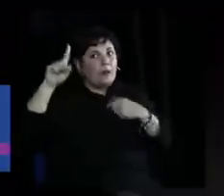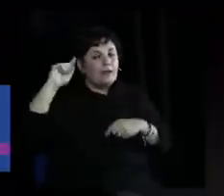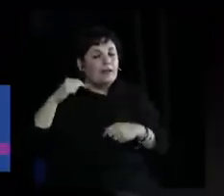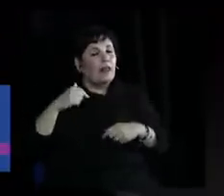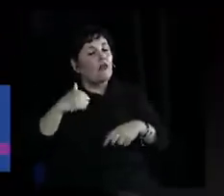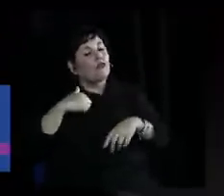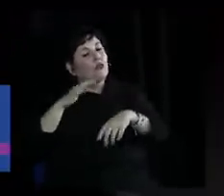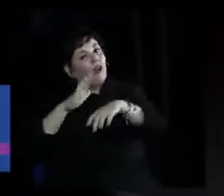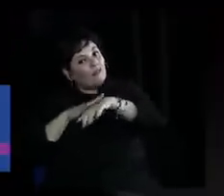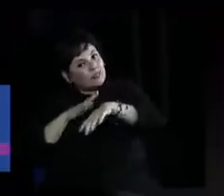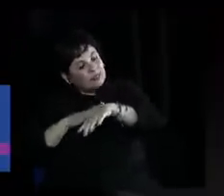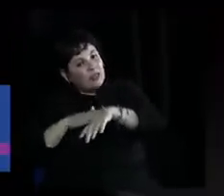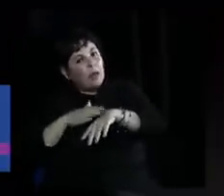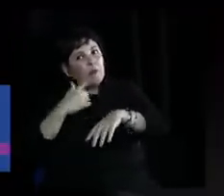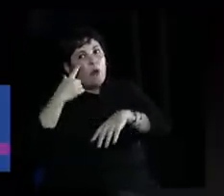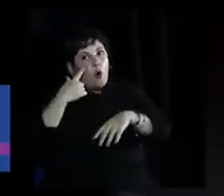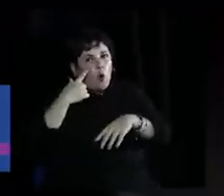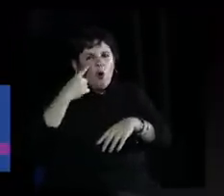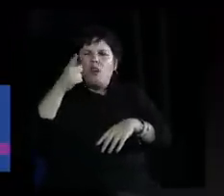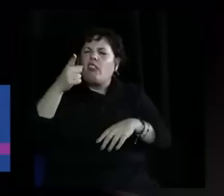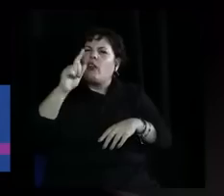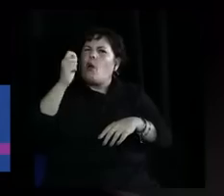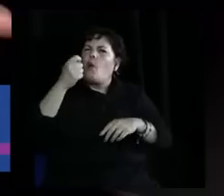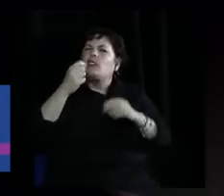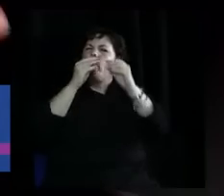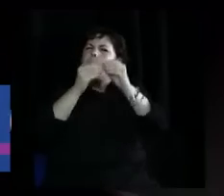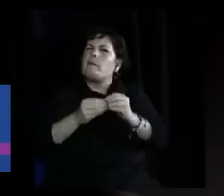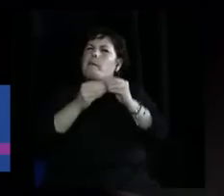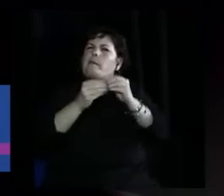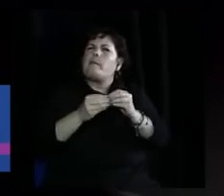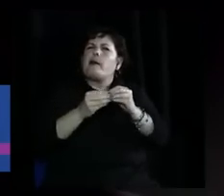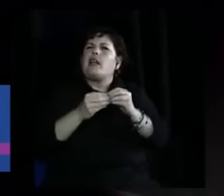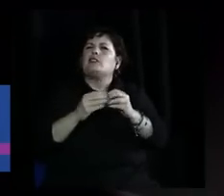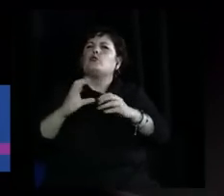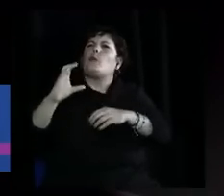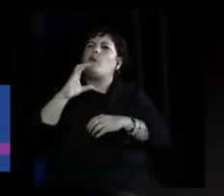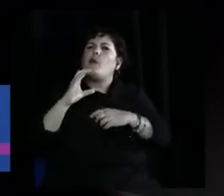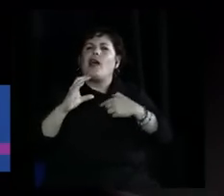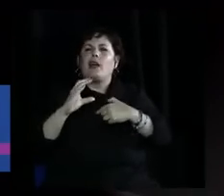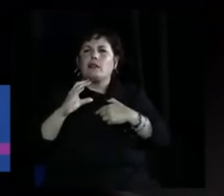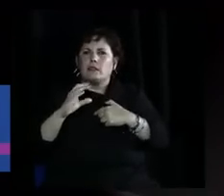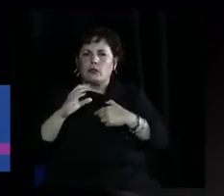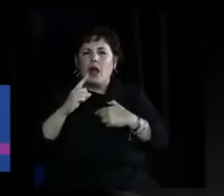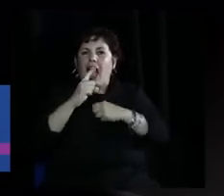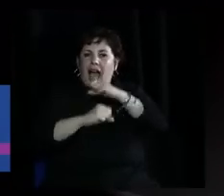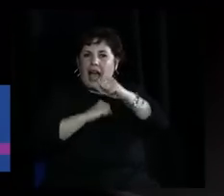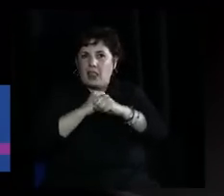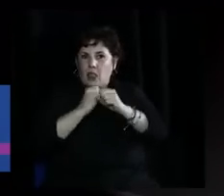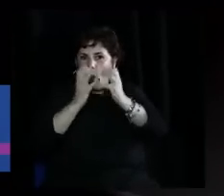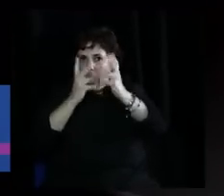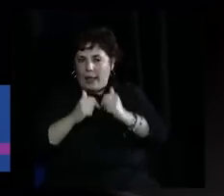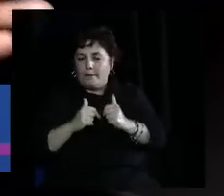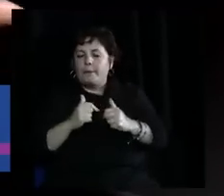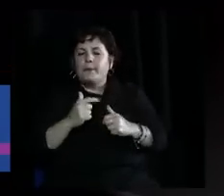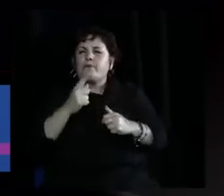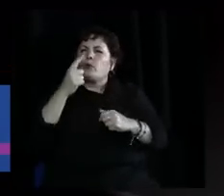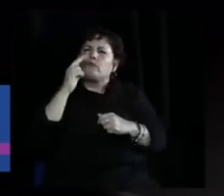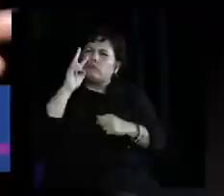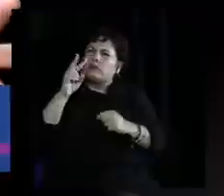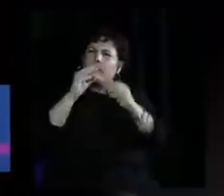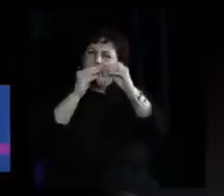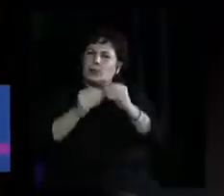cuando se elaboraron los presupuestos, que los presupuestos de las empresas públicas se arman por año, cuando se elaboró el